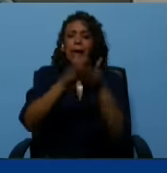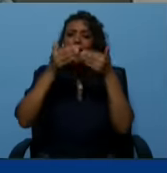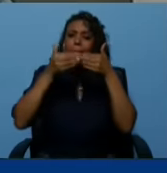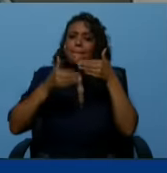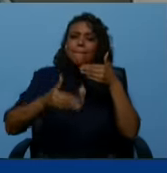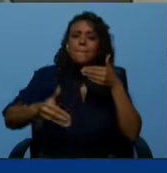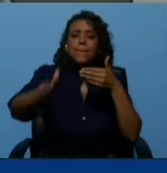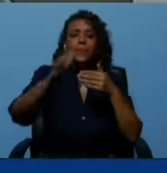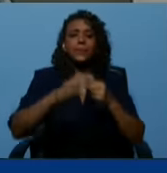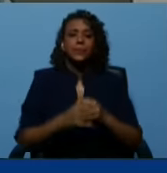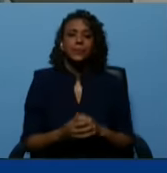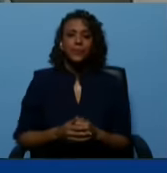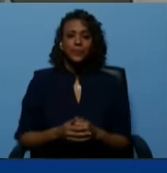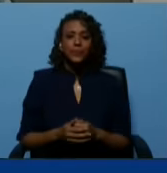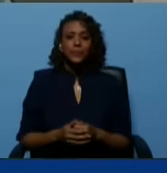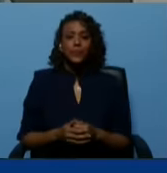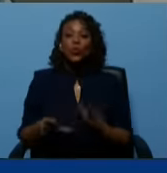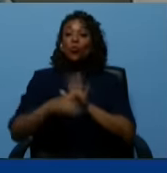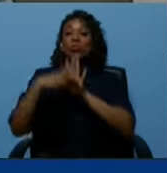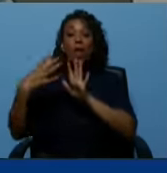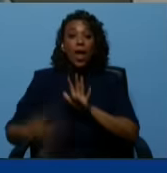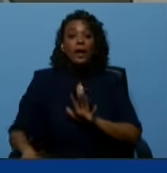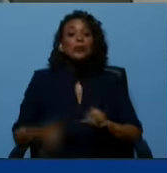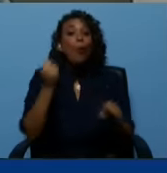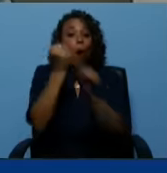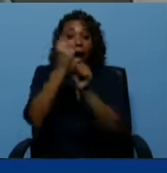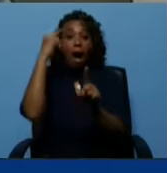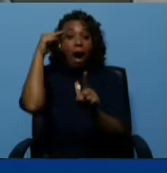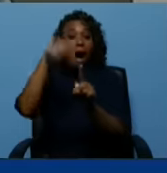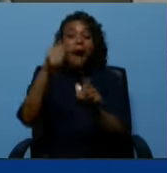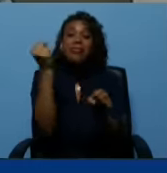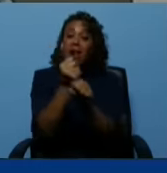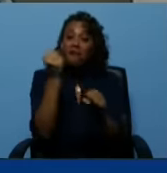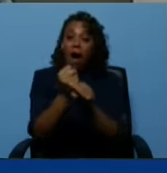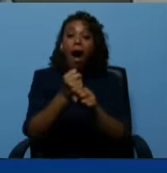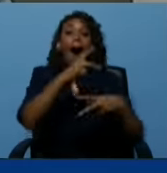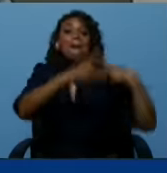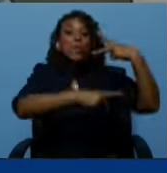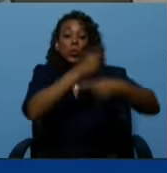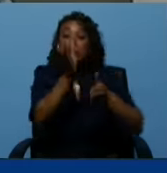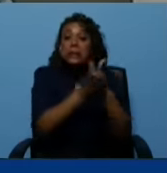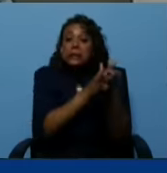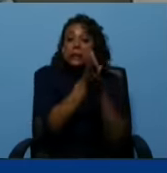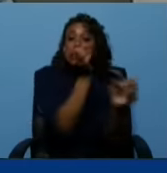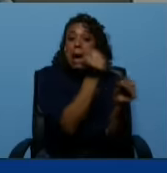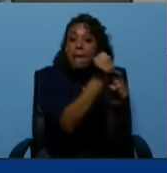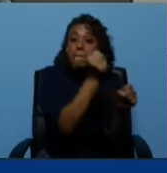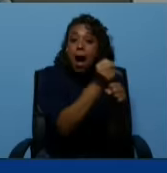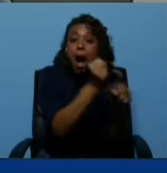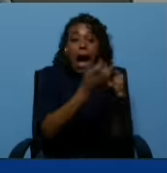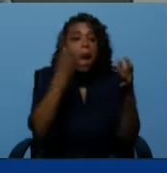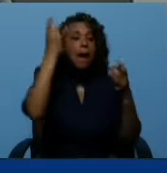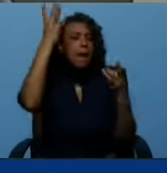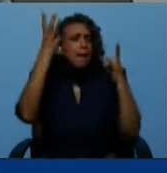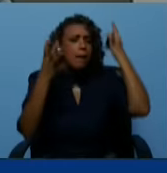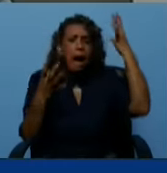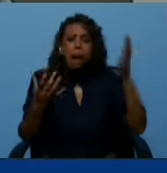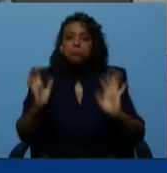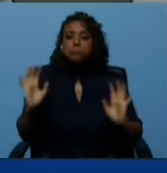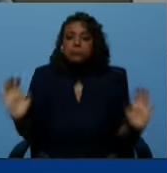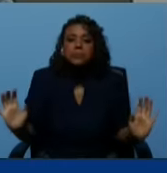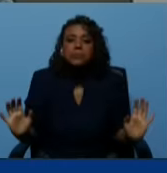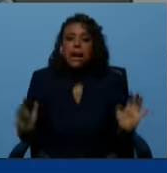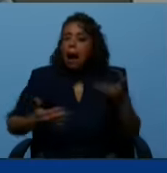permanente. Su derecho a trabajar, a producir, a crear,